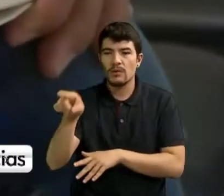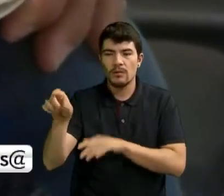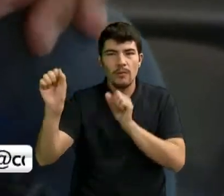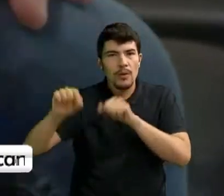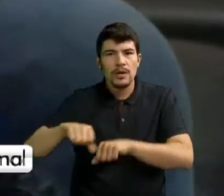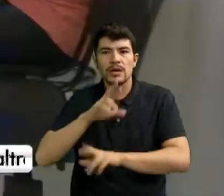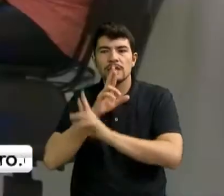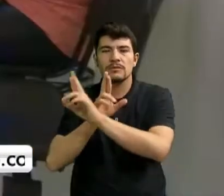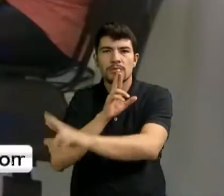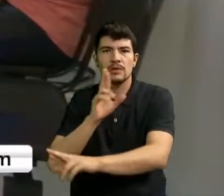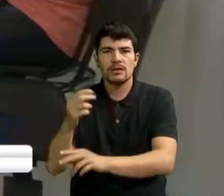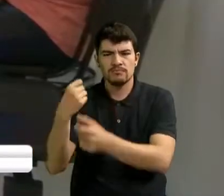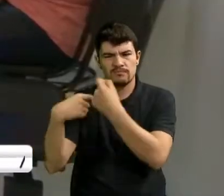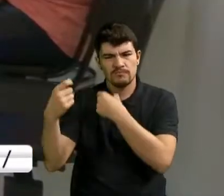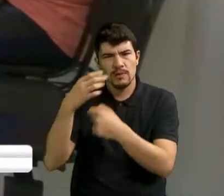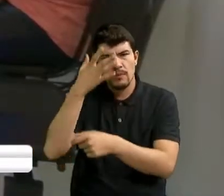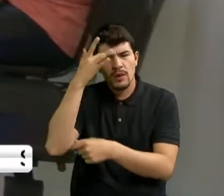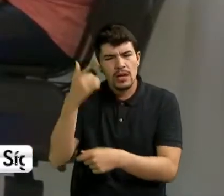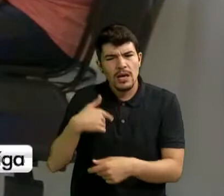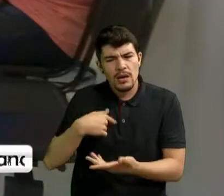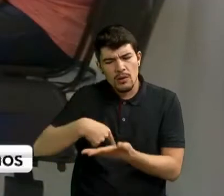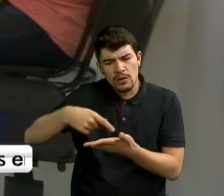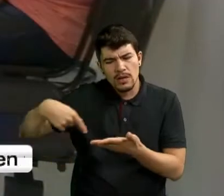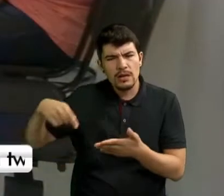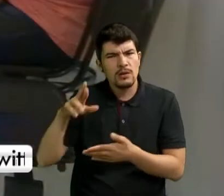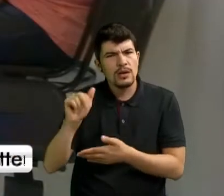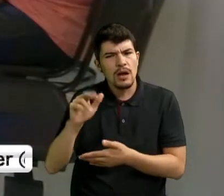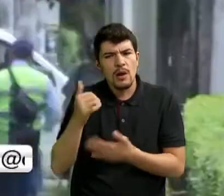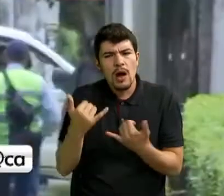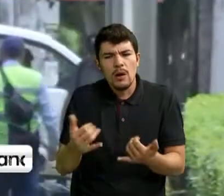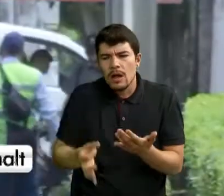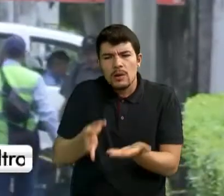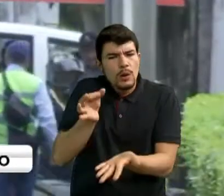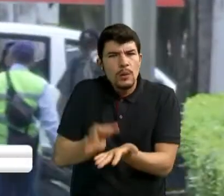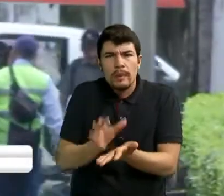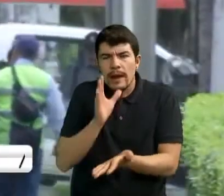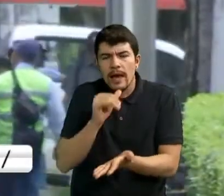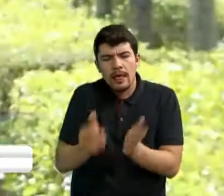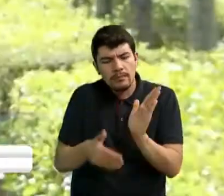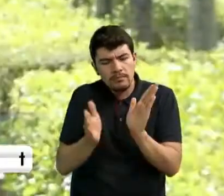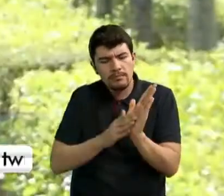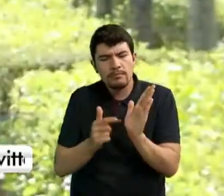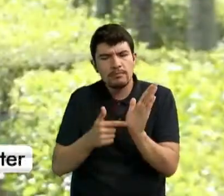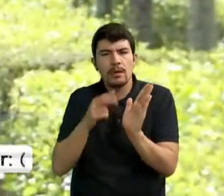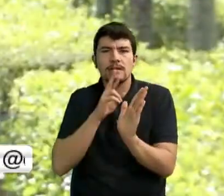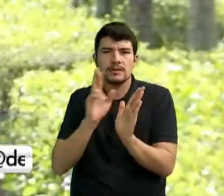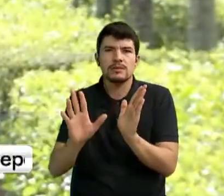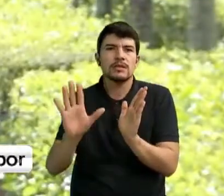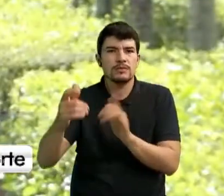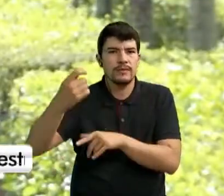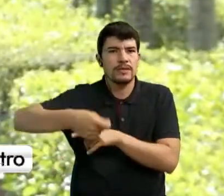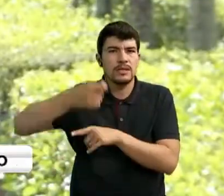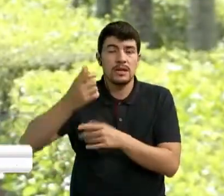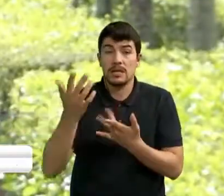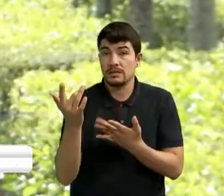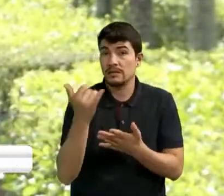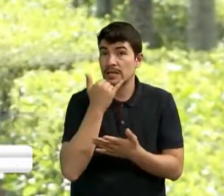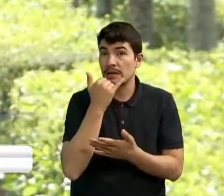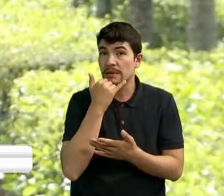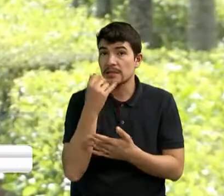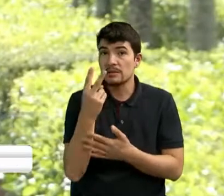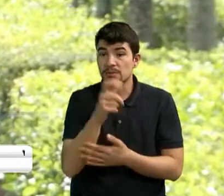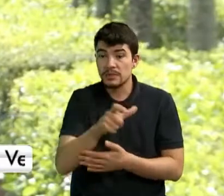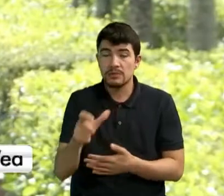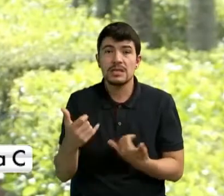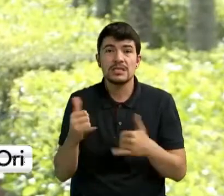por el presunto delito de suscripción de contrato sin cumplimiento de requisitos legales se espera que pueda pasar con las dos personas